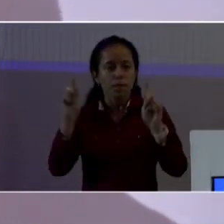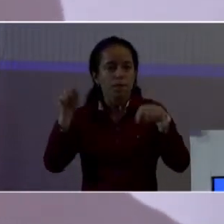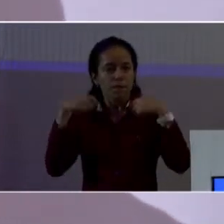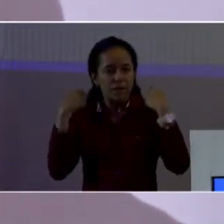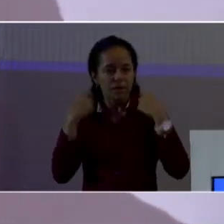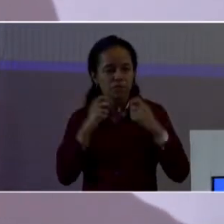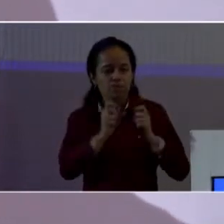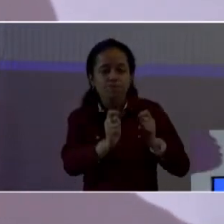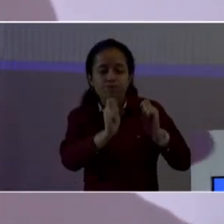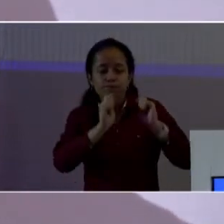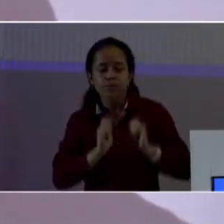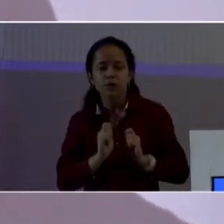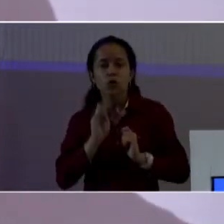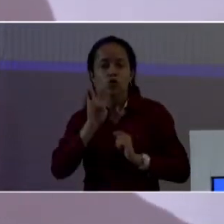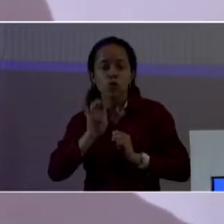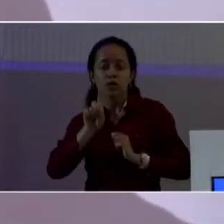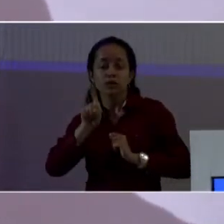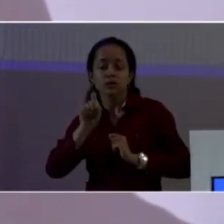para alcanzar el